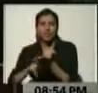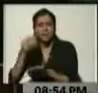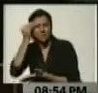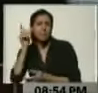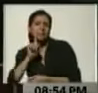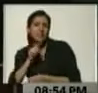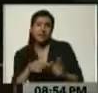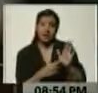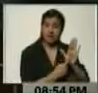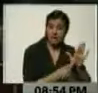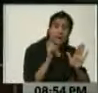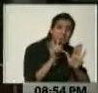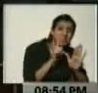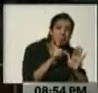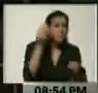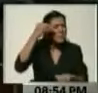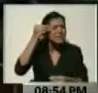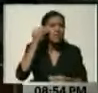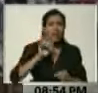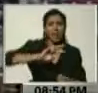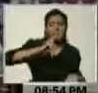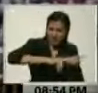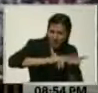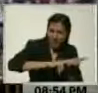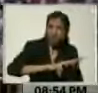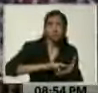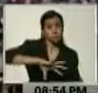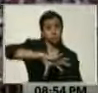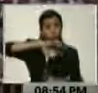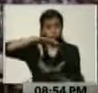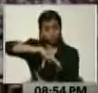estamos volteando y lo vamos a poner al derecho.